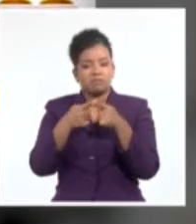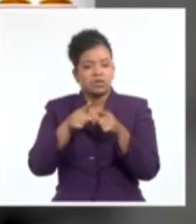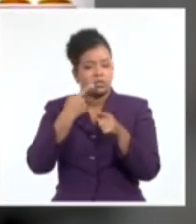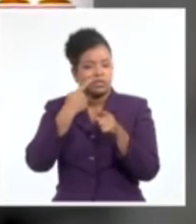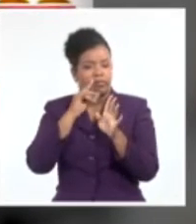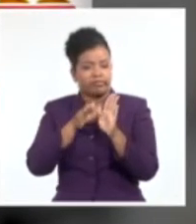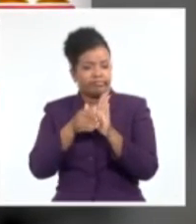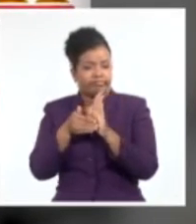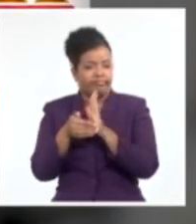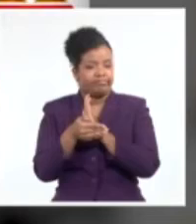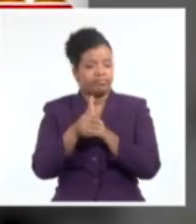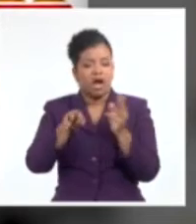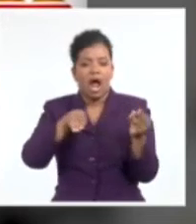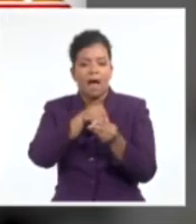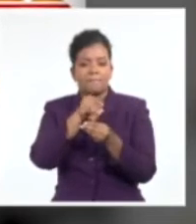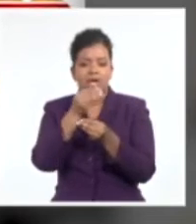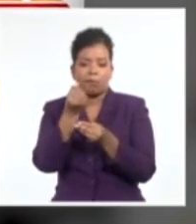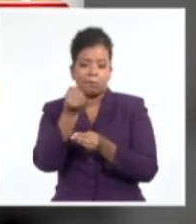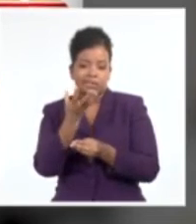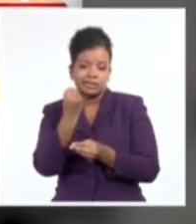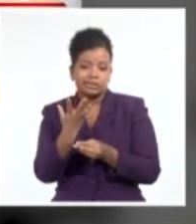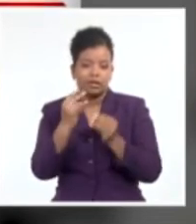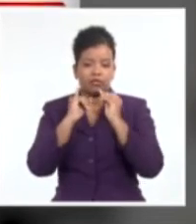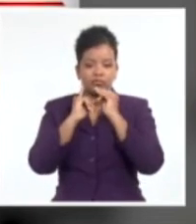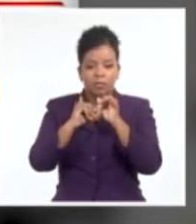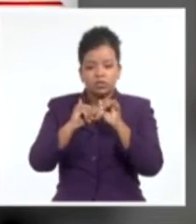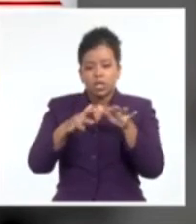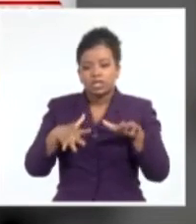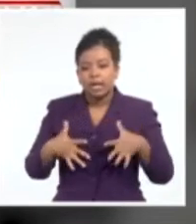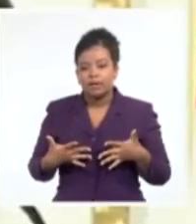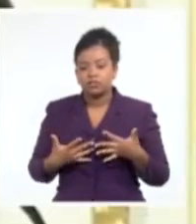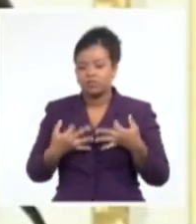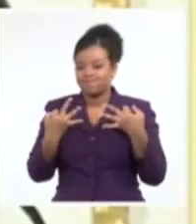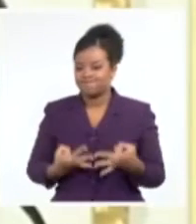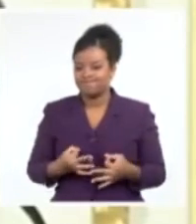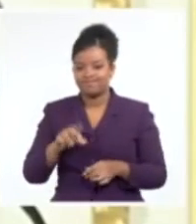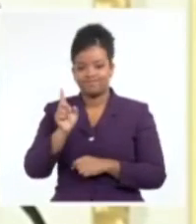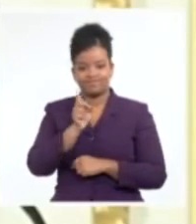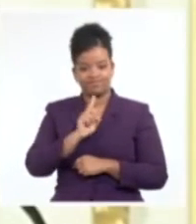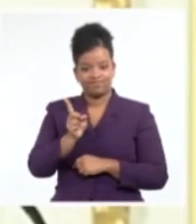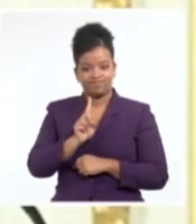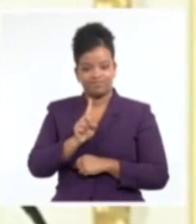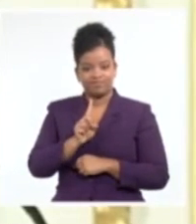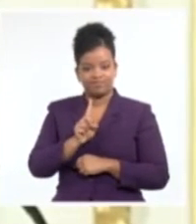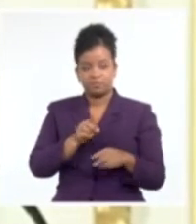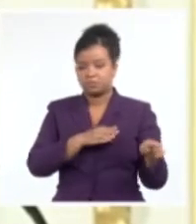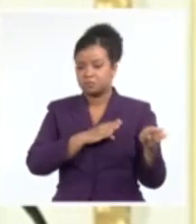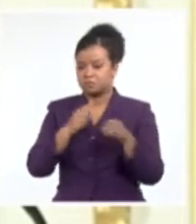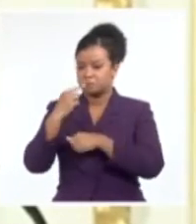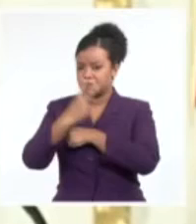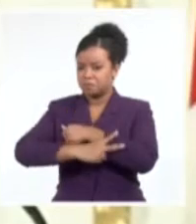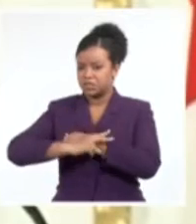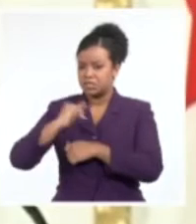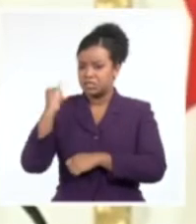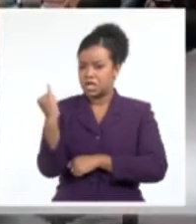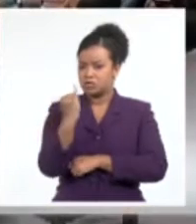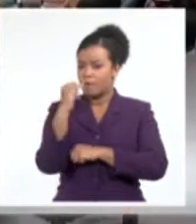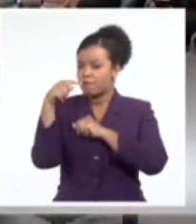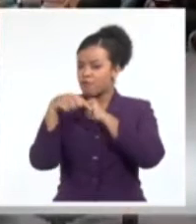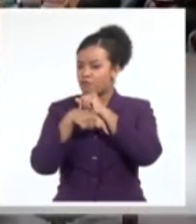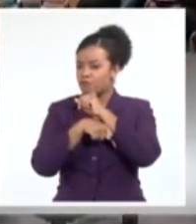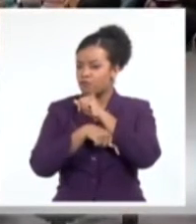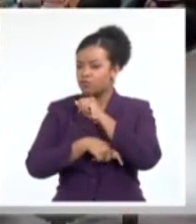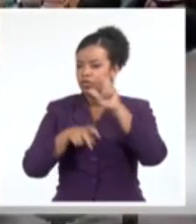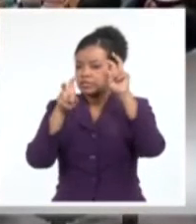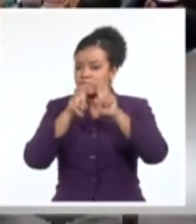o tergiversa los acontecimientos. Los organismos internacionales no profundizan en